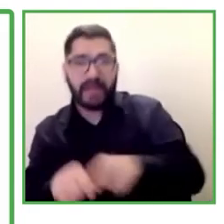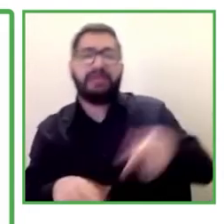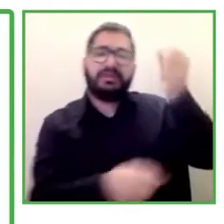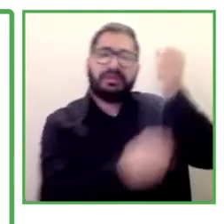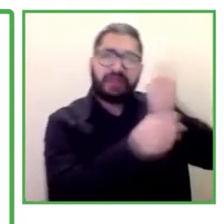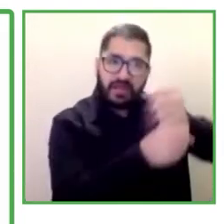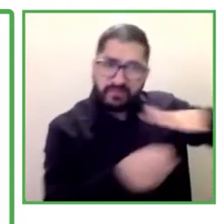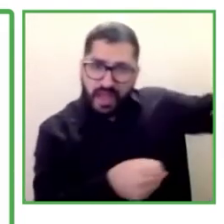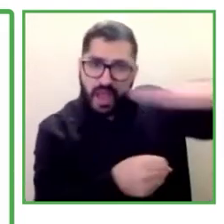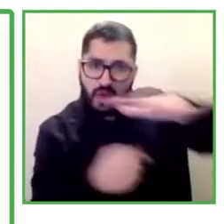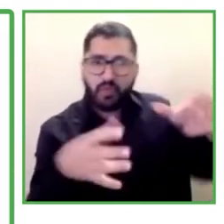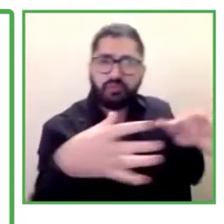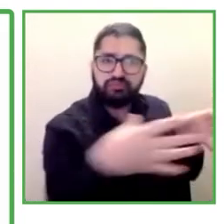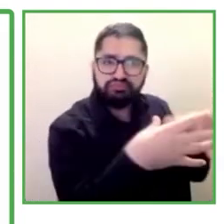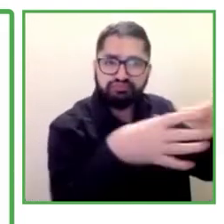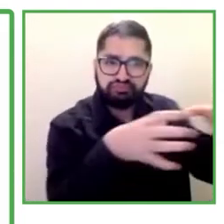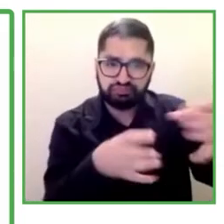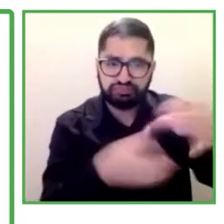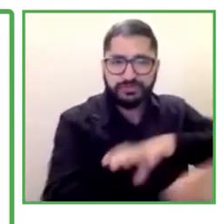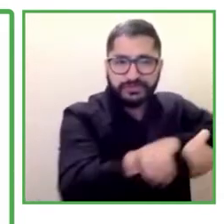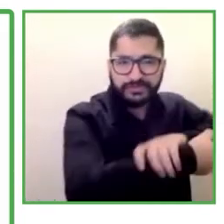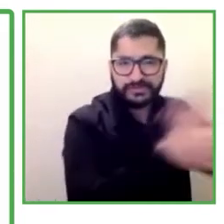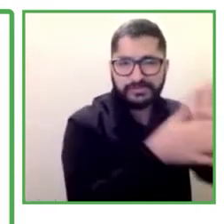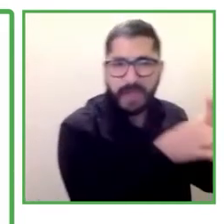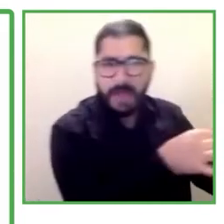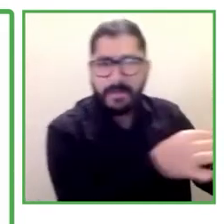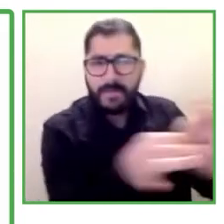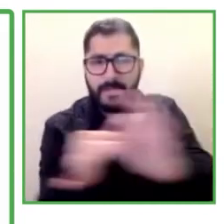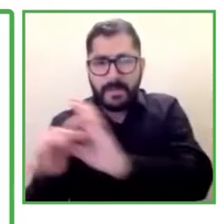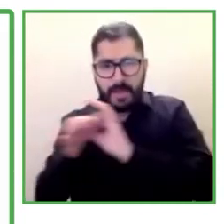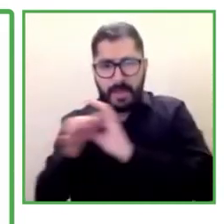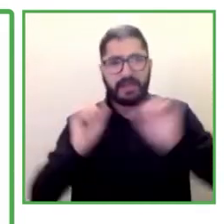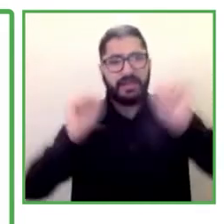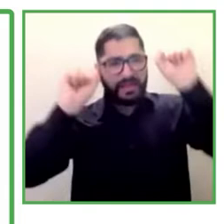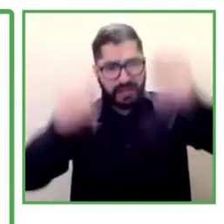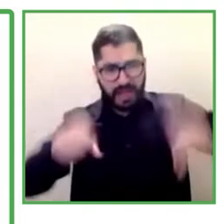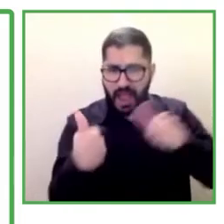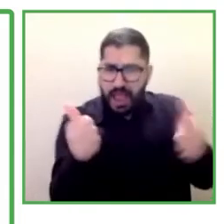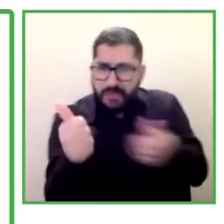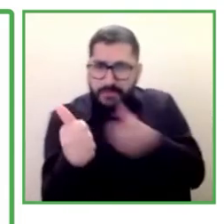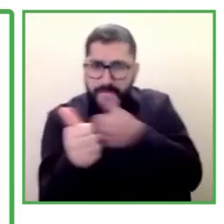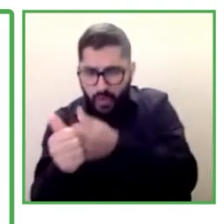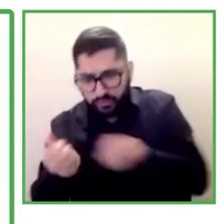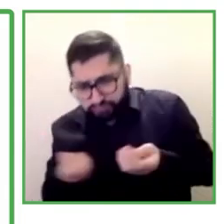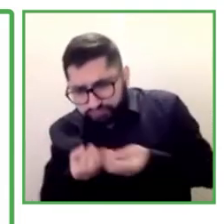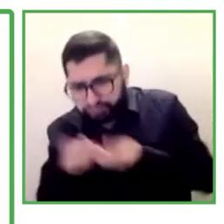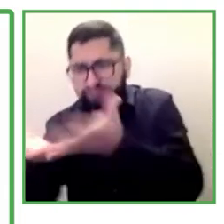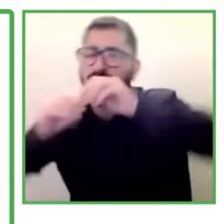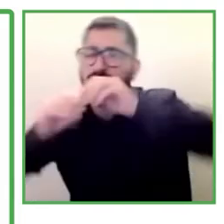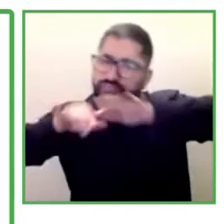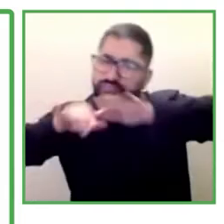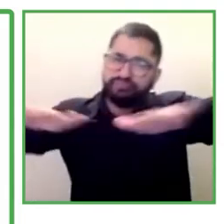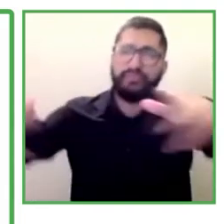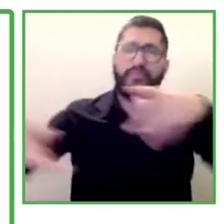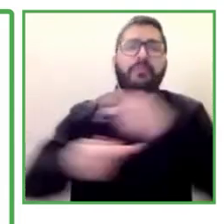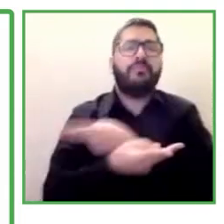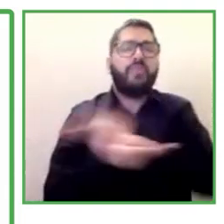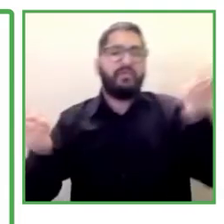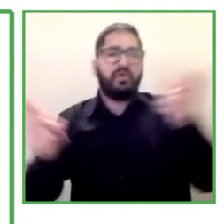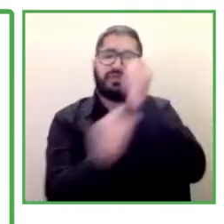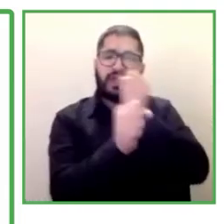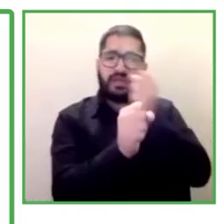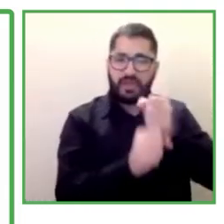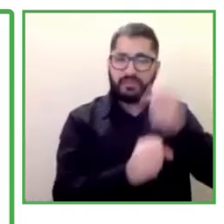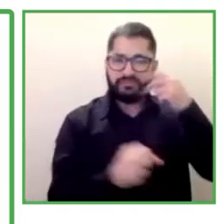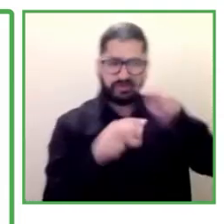las empresas, al sector público y que los trabajadores no sean vistos como un desafío, sino que como un activo dentro de